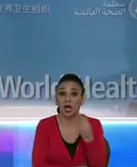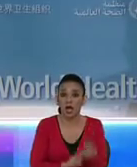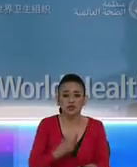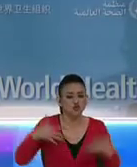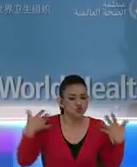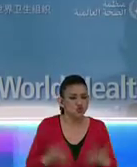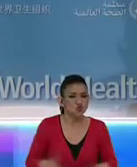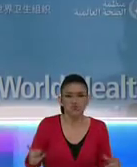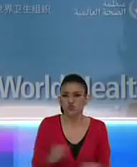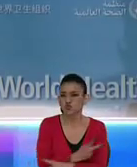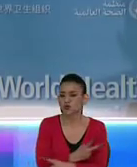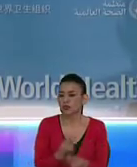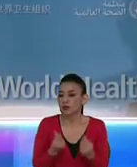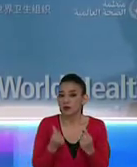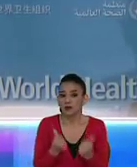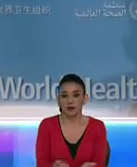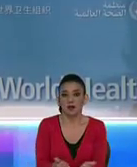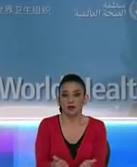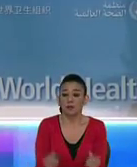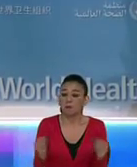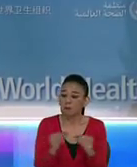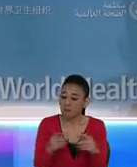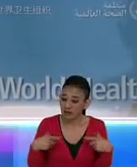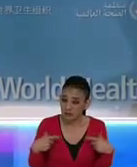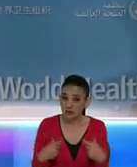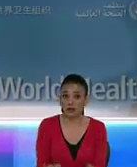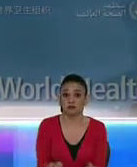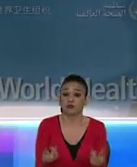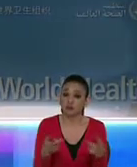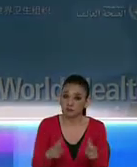mayor, con mayor coste para su sistema sanitario.